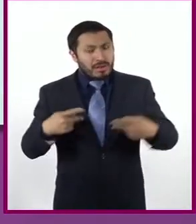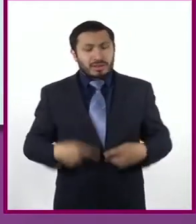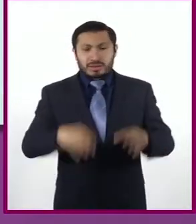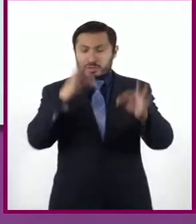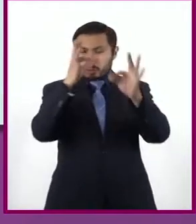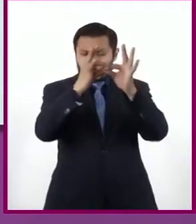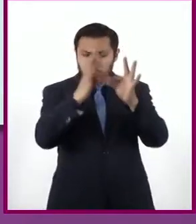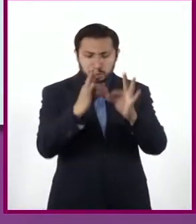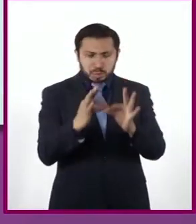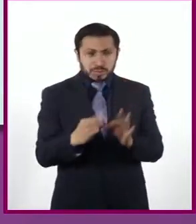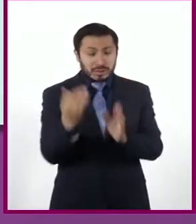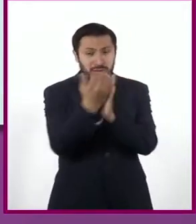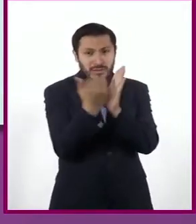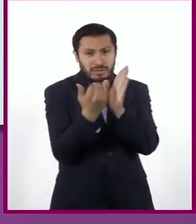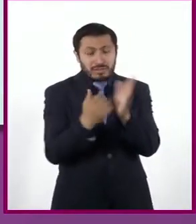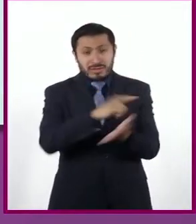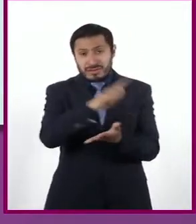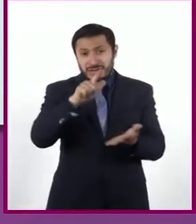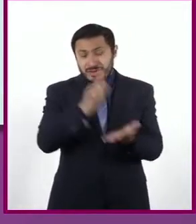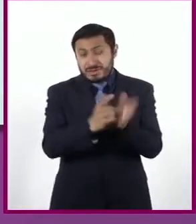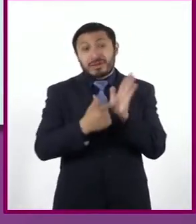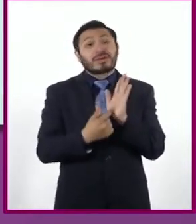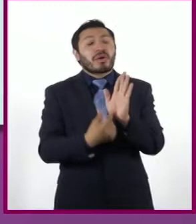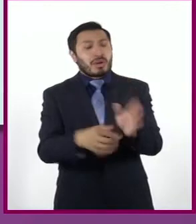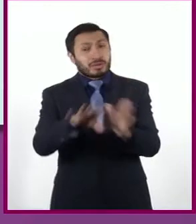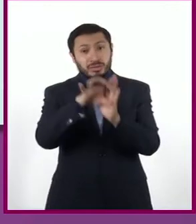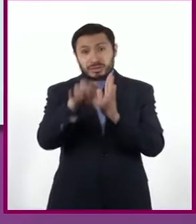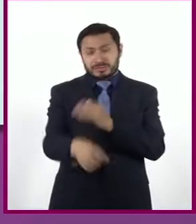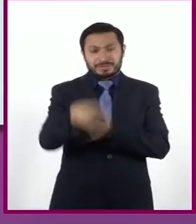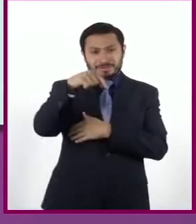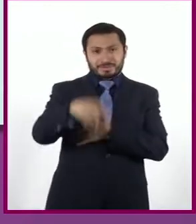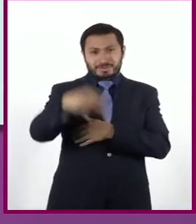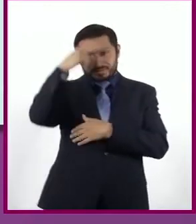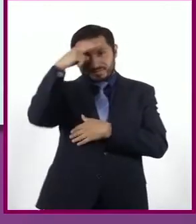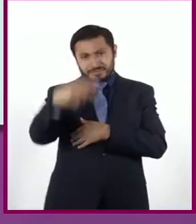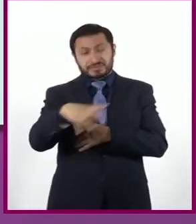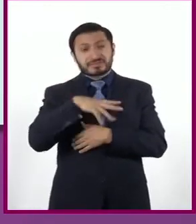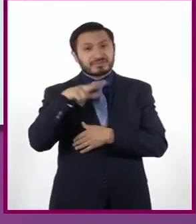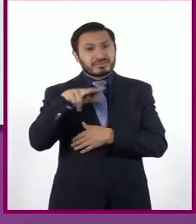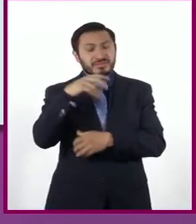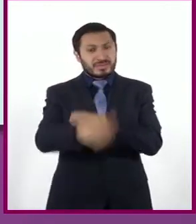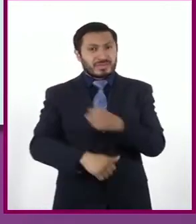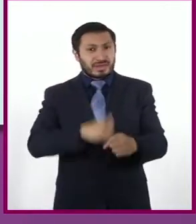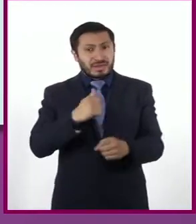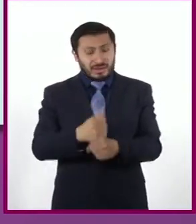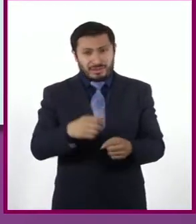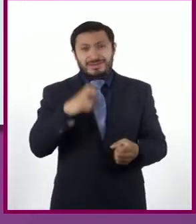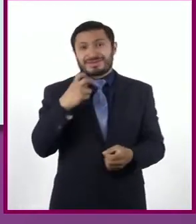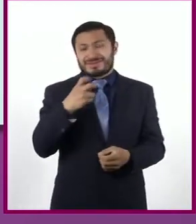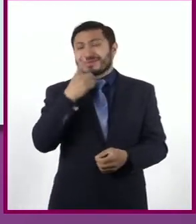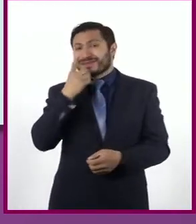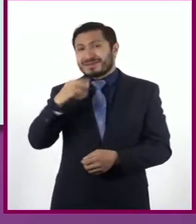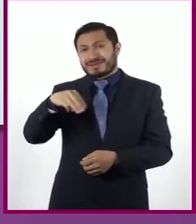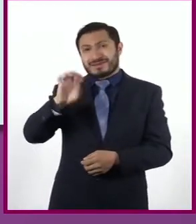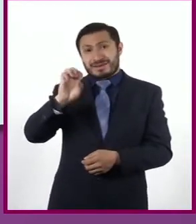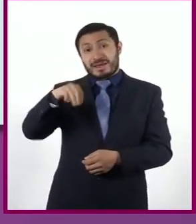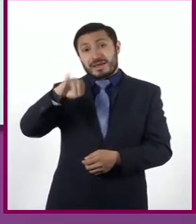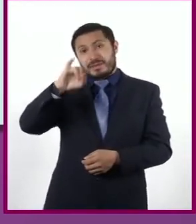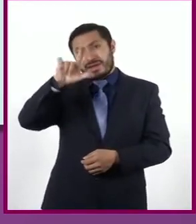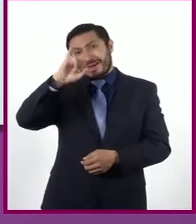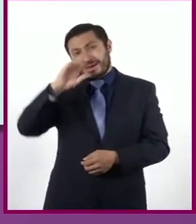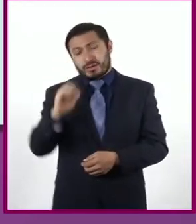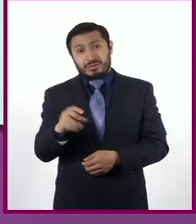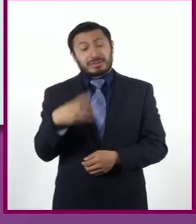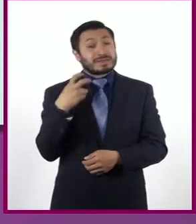requisitos generales que la ley exige. Por ejemplo, en México, tener 18 años, tal como lo mencionaba Emilio. Y